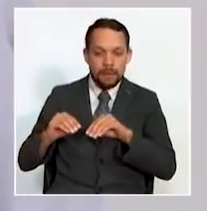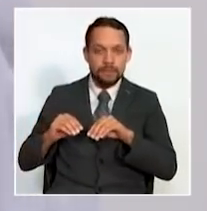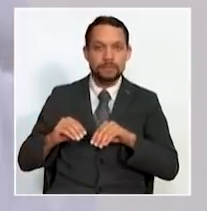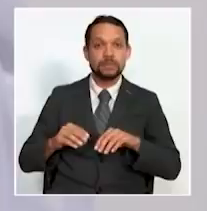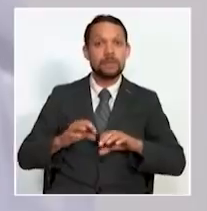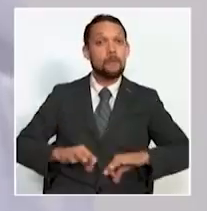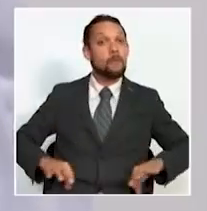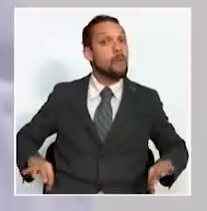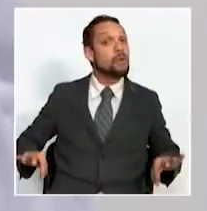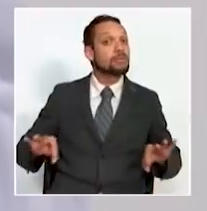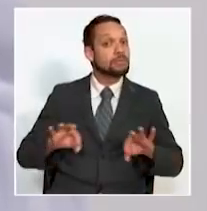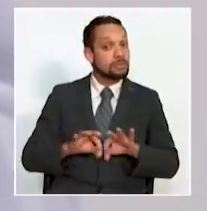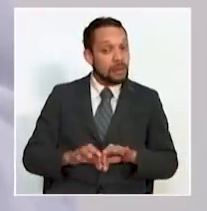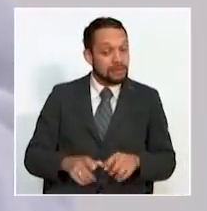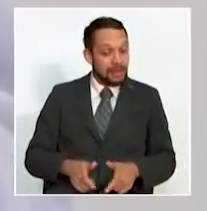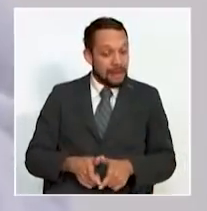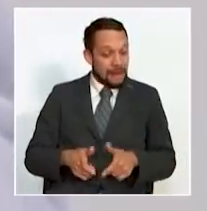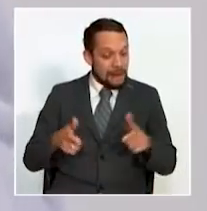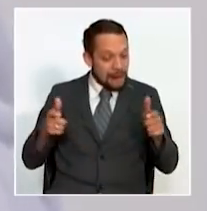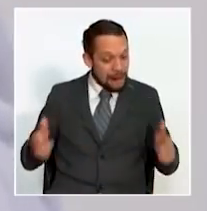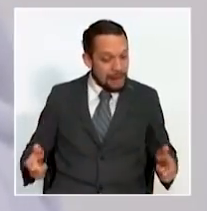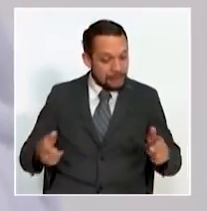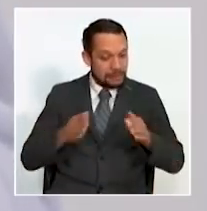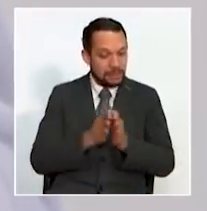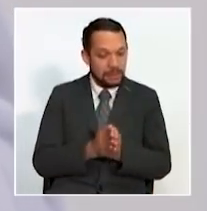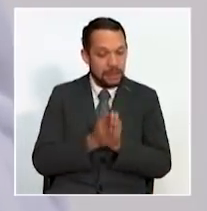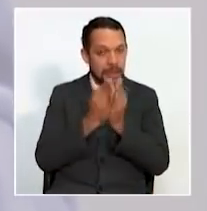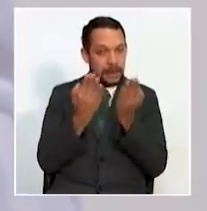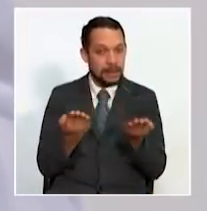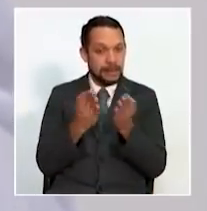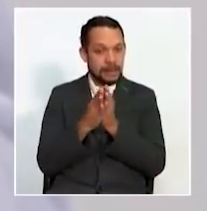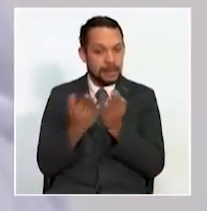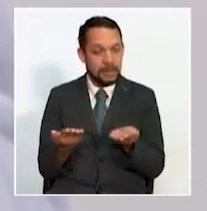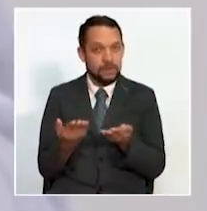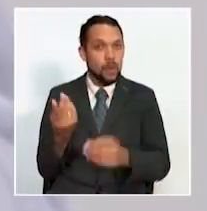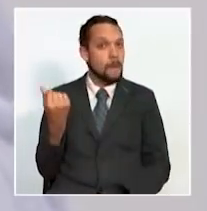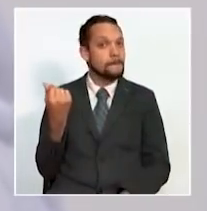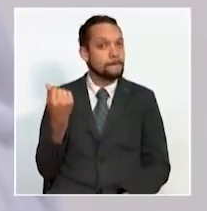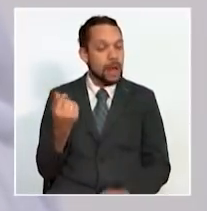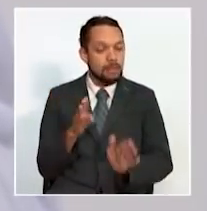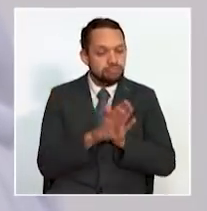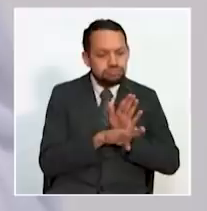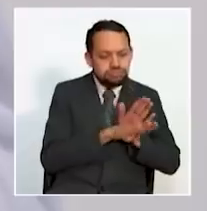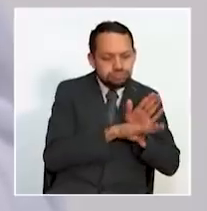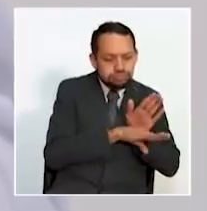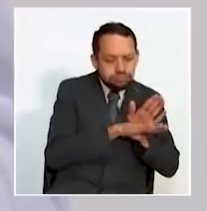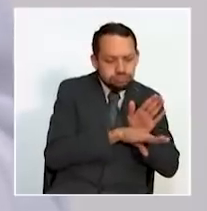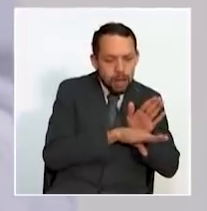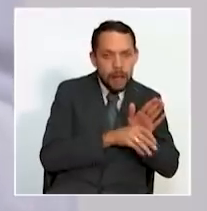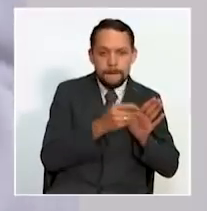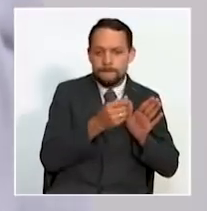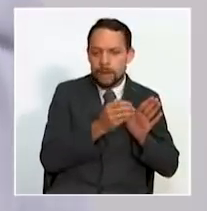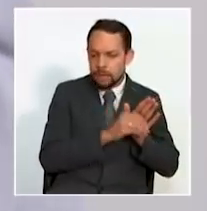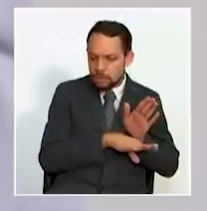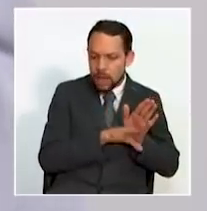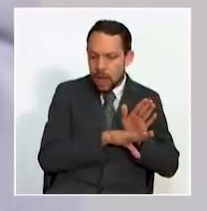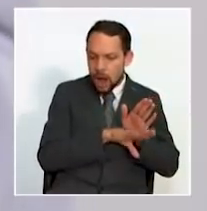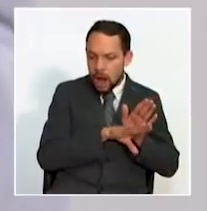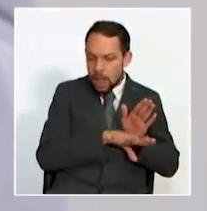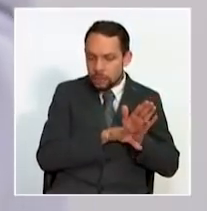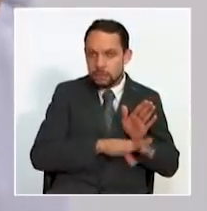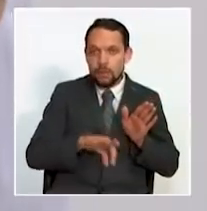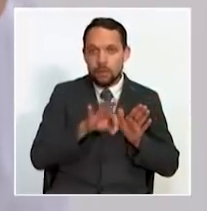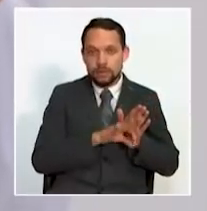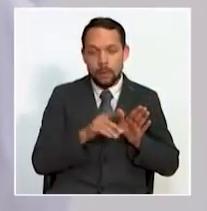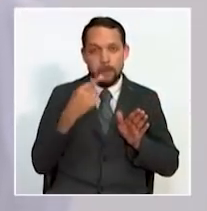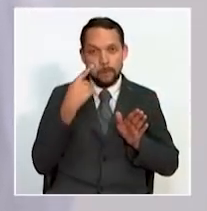libro muy grande, con mucha información, muy económico. Aquí está la parte que sale en esta parte, a ver,